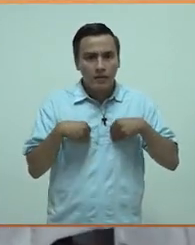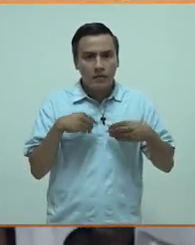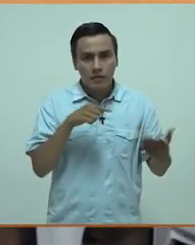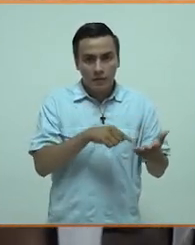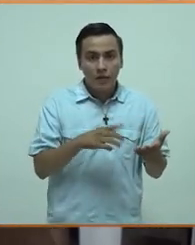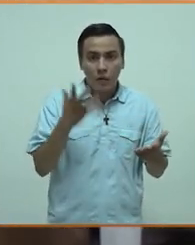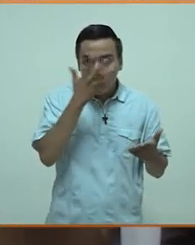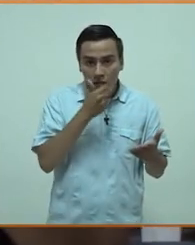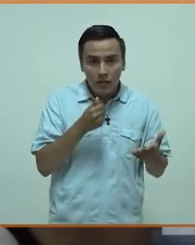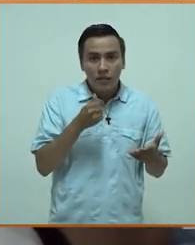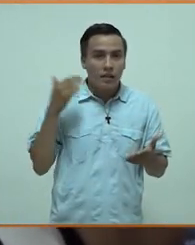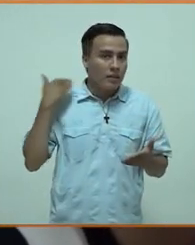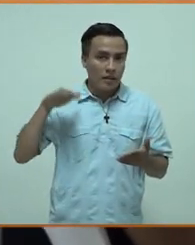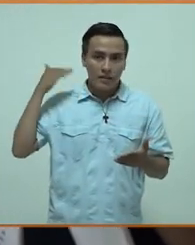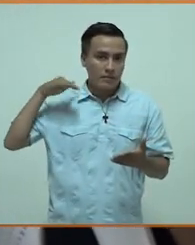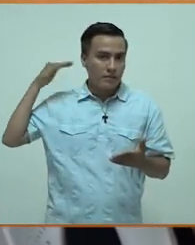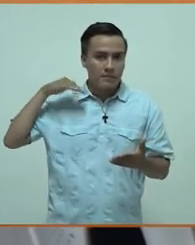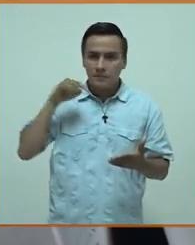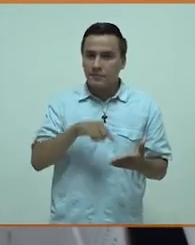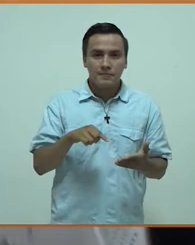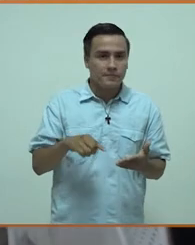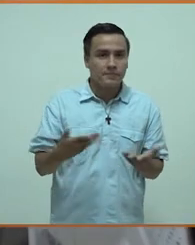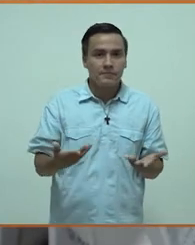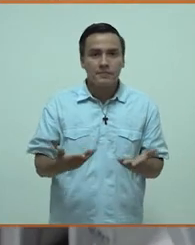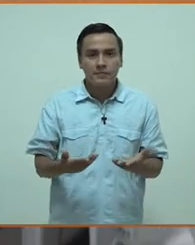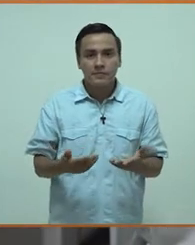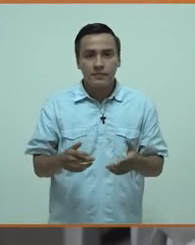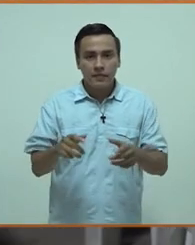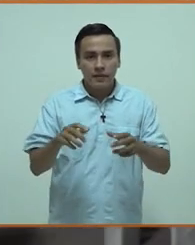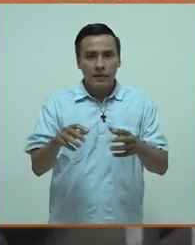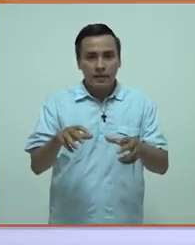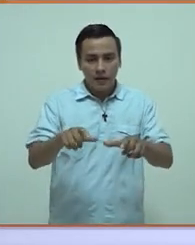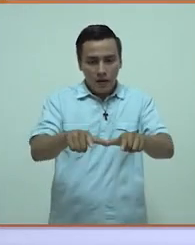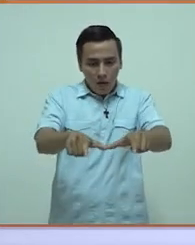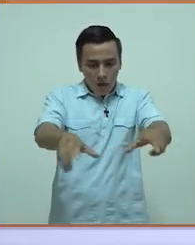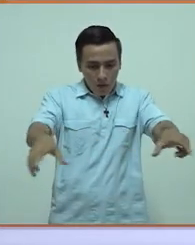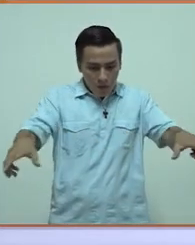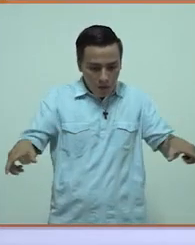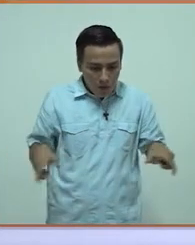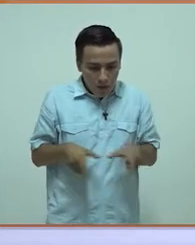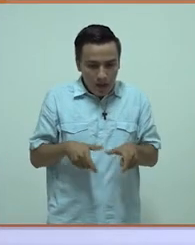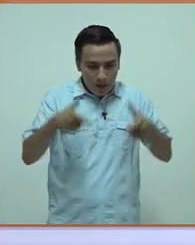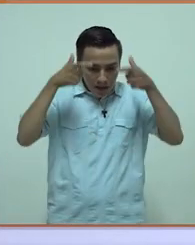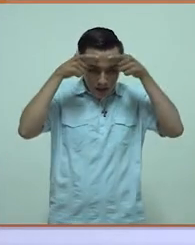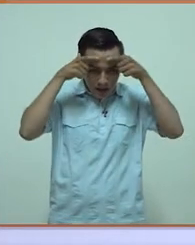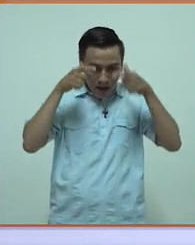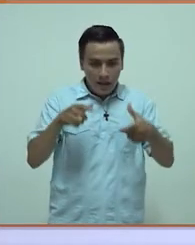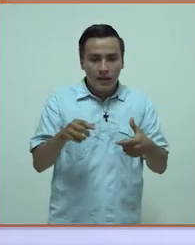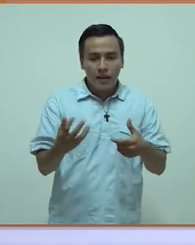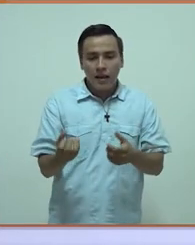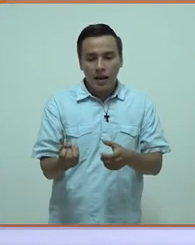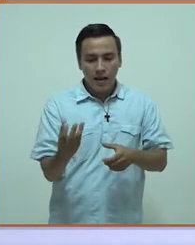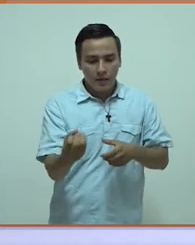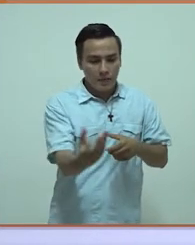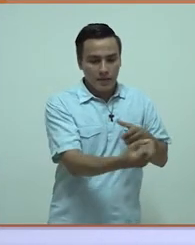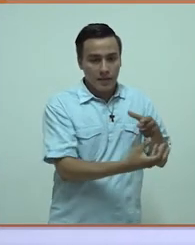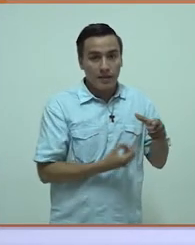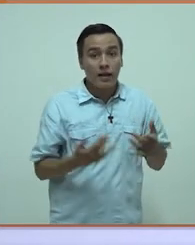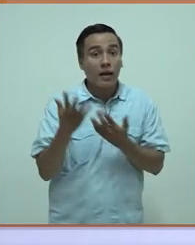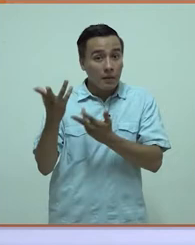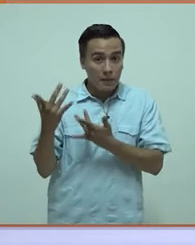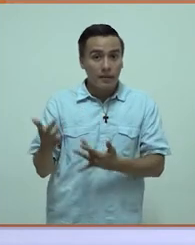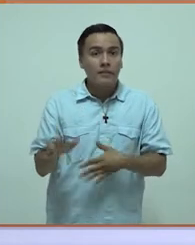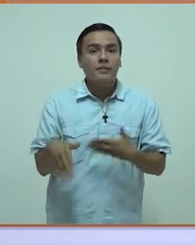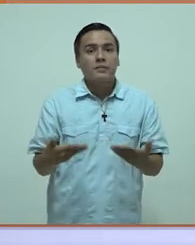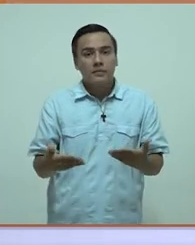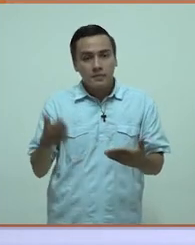retomar esa hermosa tradición que se tiene como es la corona del Adviento. Si es una espera,